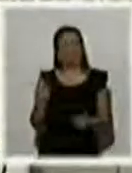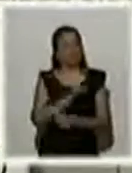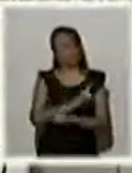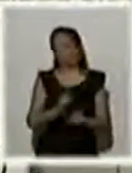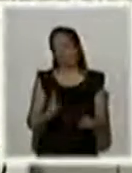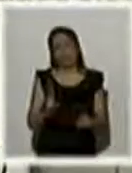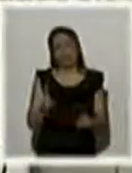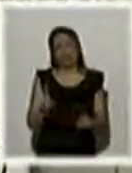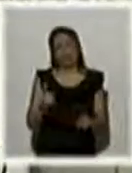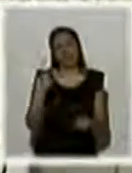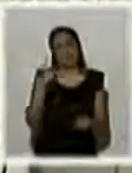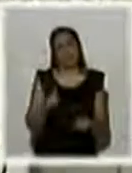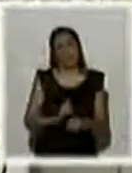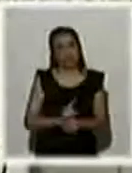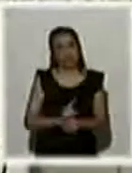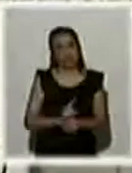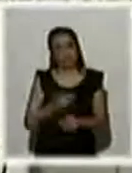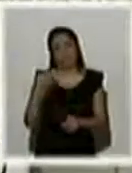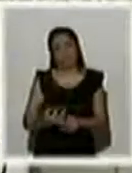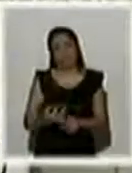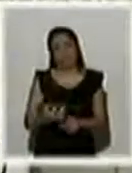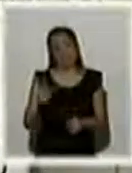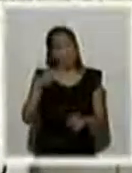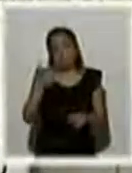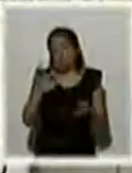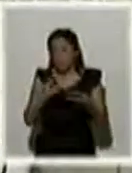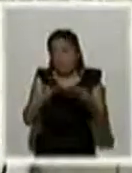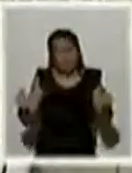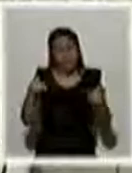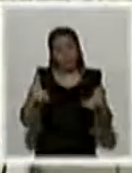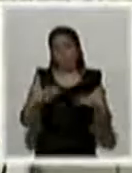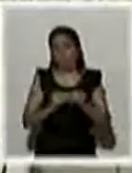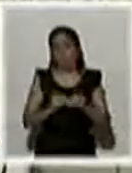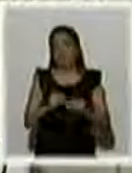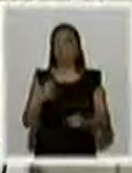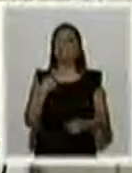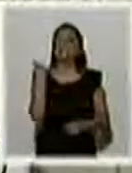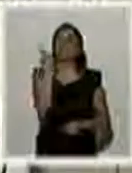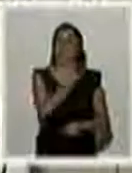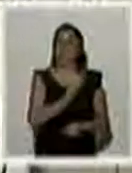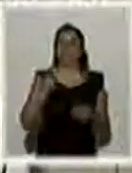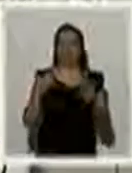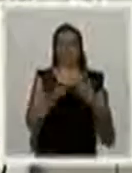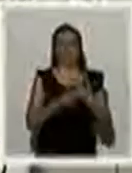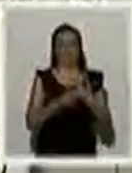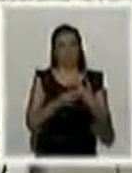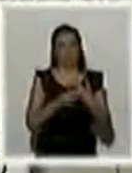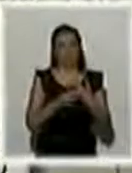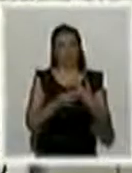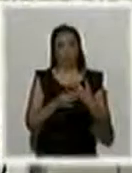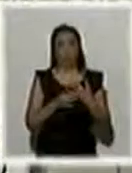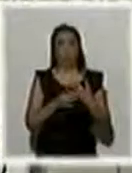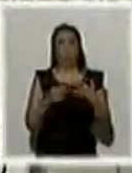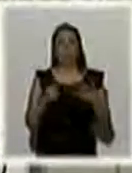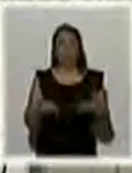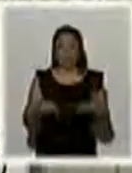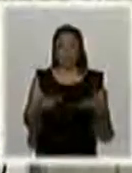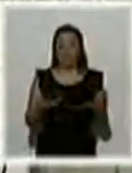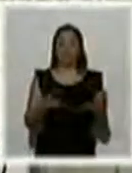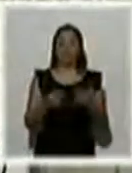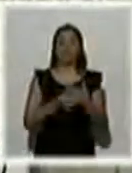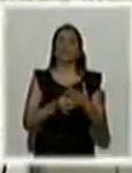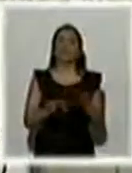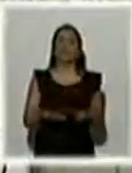este problema. Ese es nuestro compromiso, no solo propuesto, sino ya puesto y presentado en